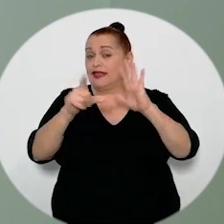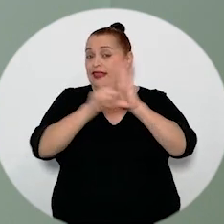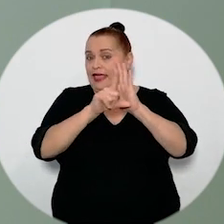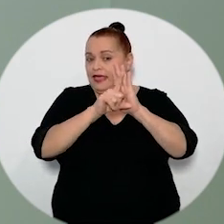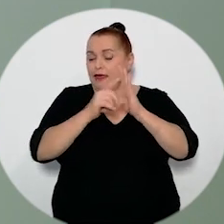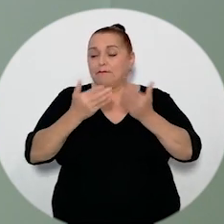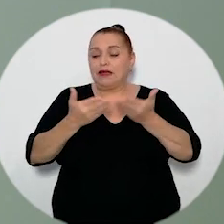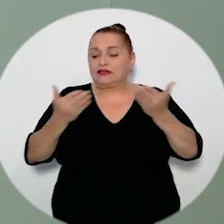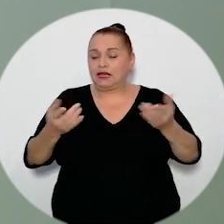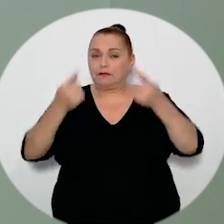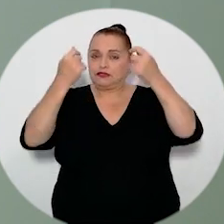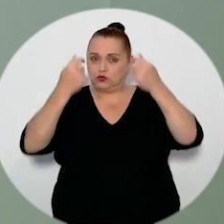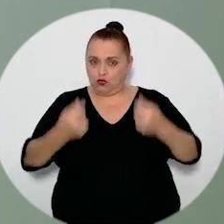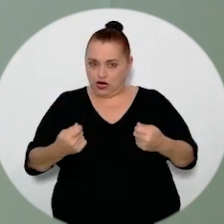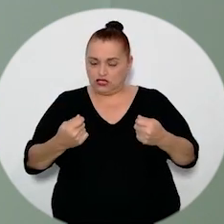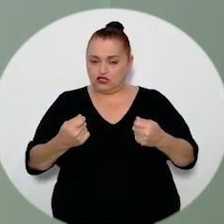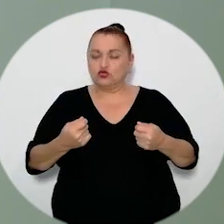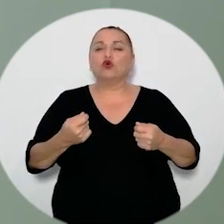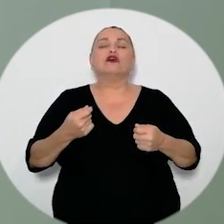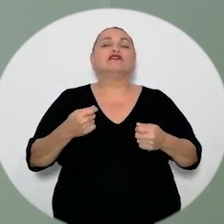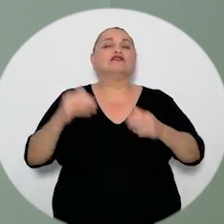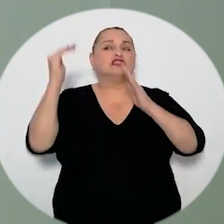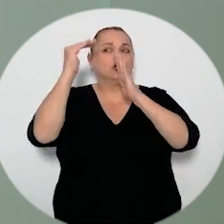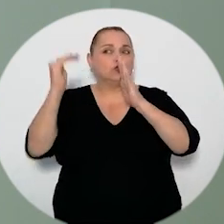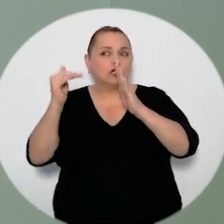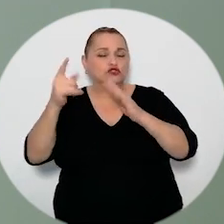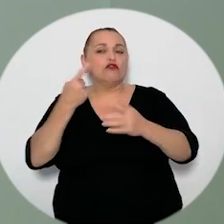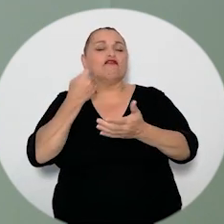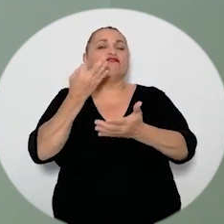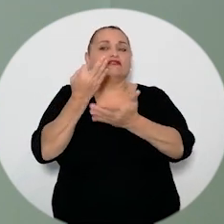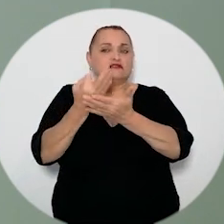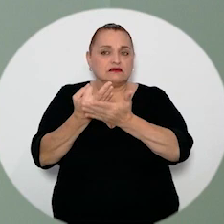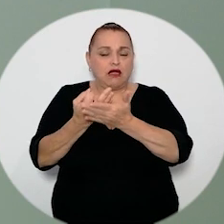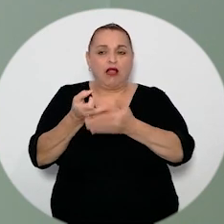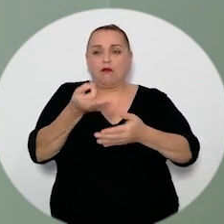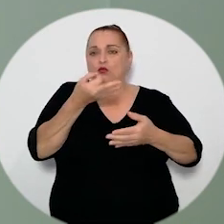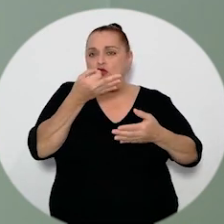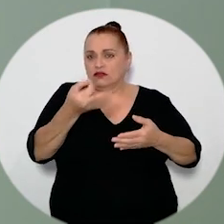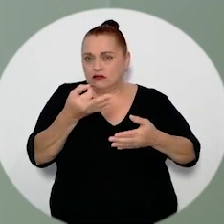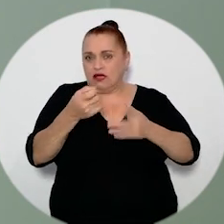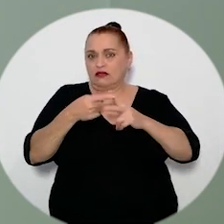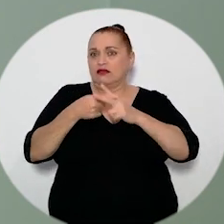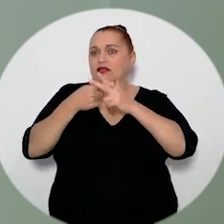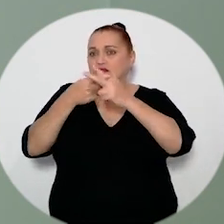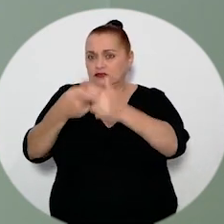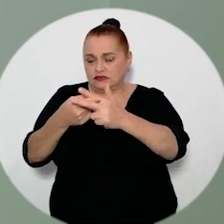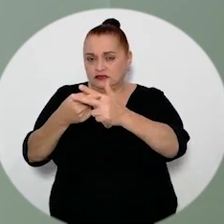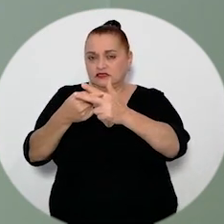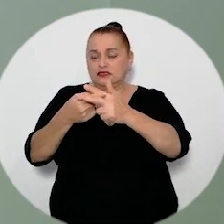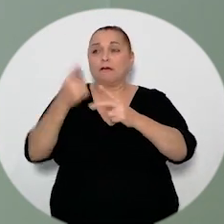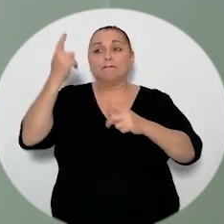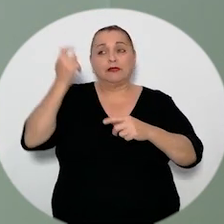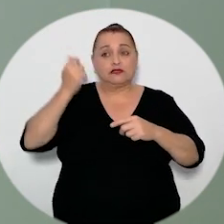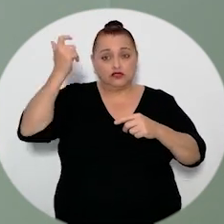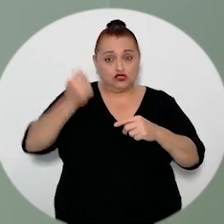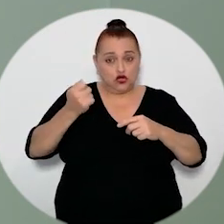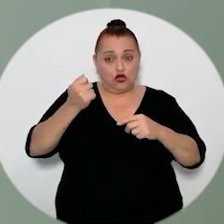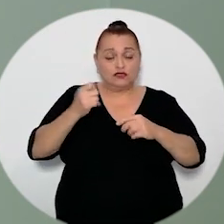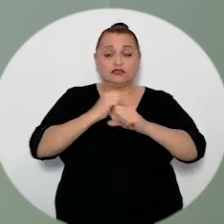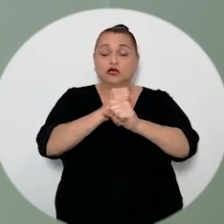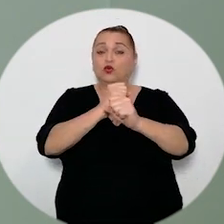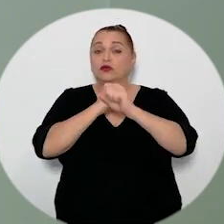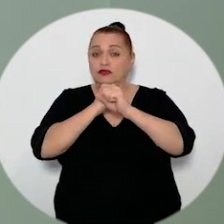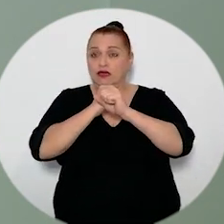relativos a las materias presupuestaria, tributaria, fiscal, monetaria, crediticia, de